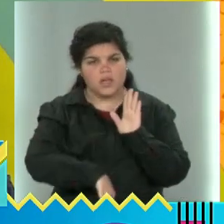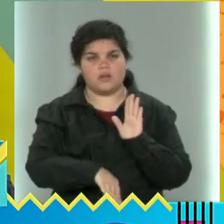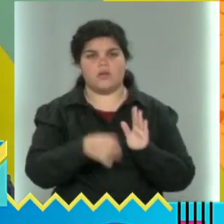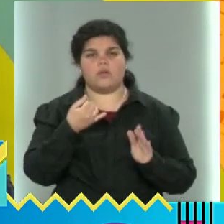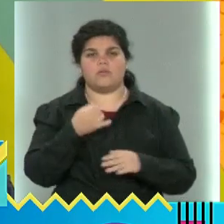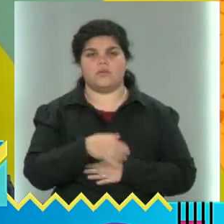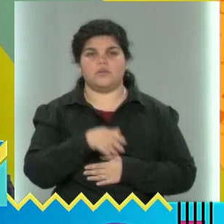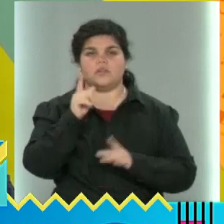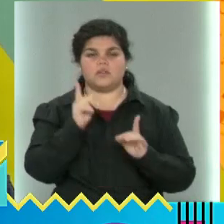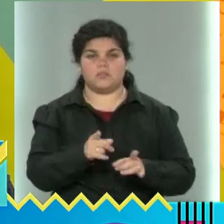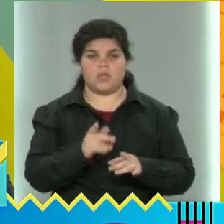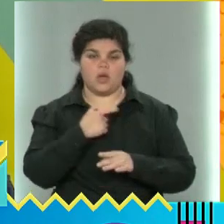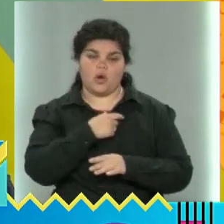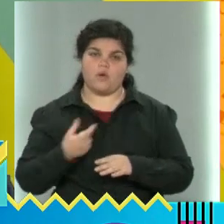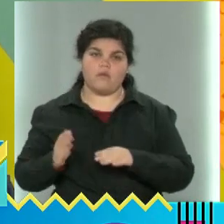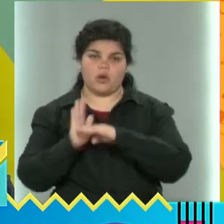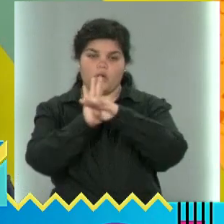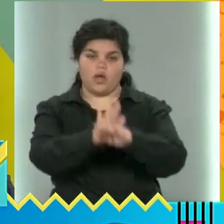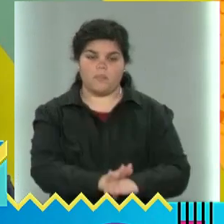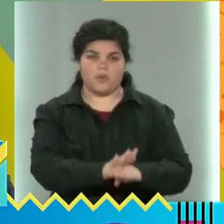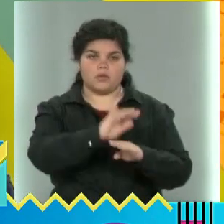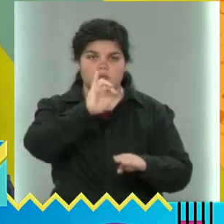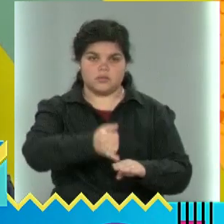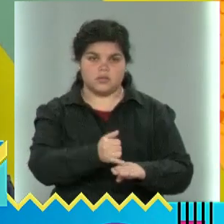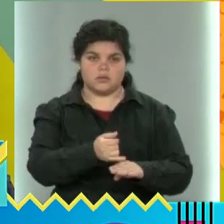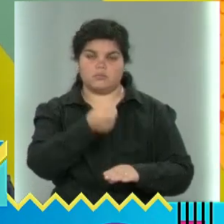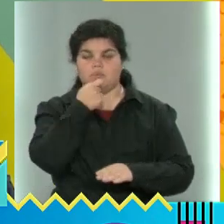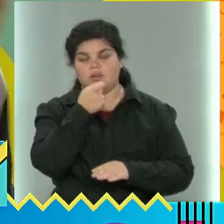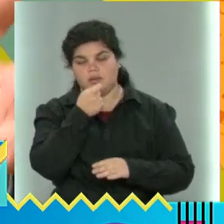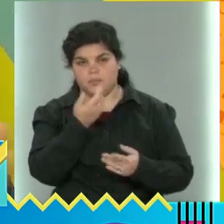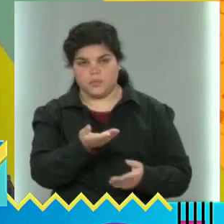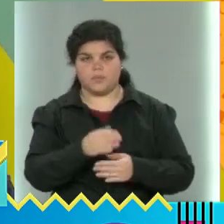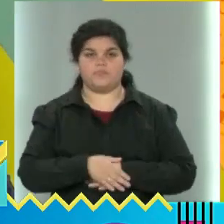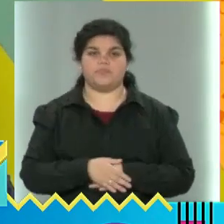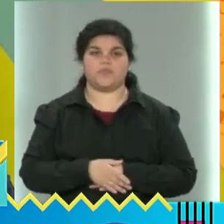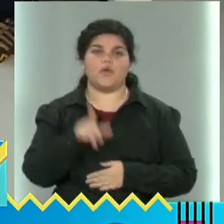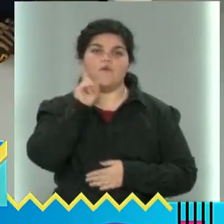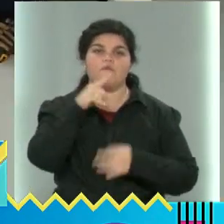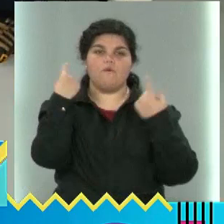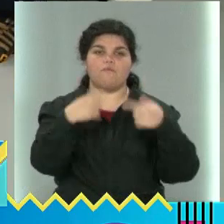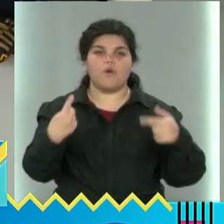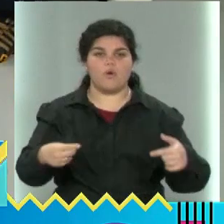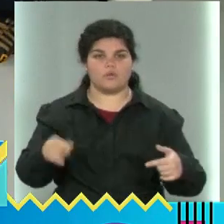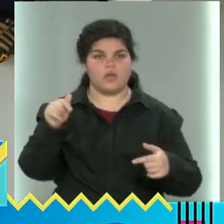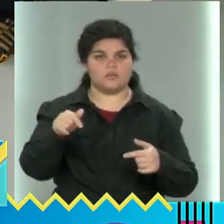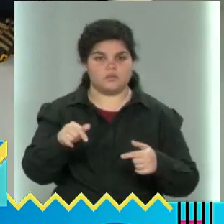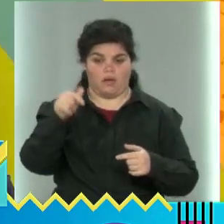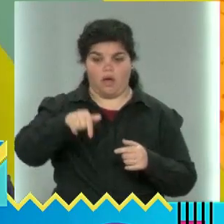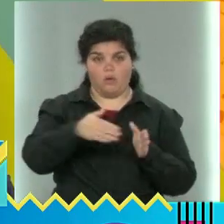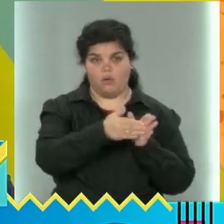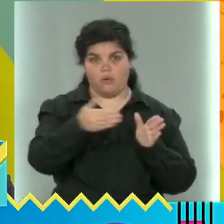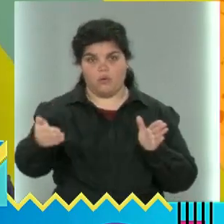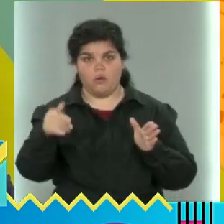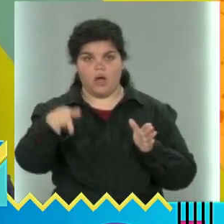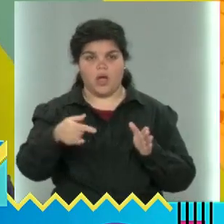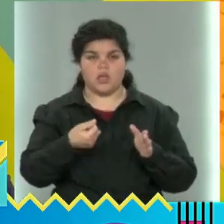provincia salió a apoyar a todo el sector, por ejemplo, frutícola esta temporada, con tasas